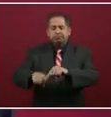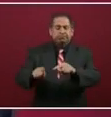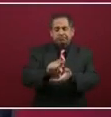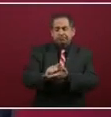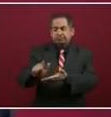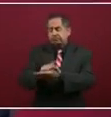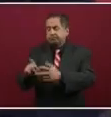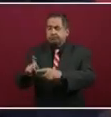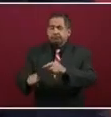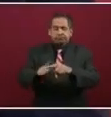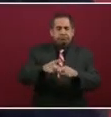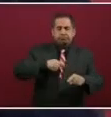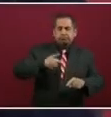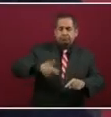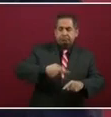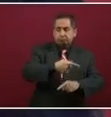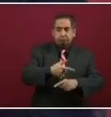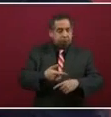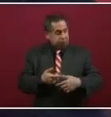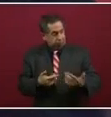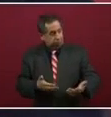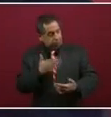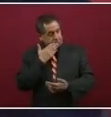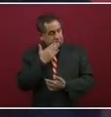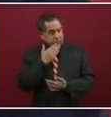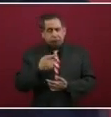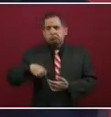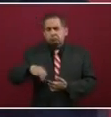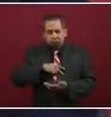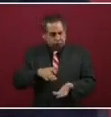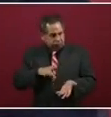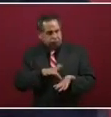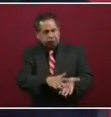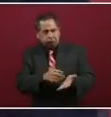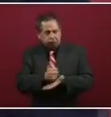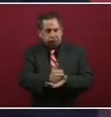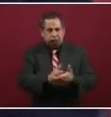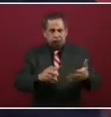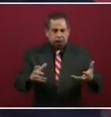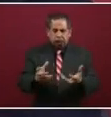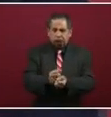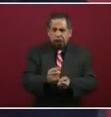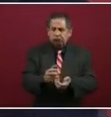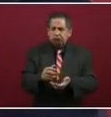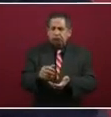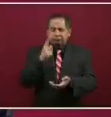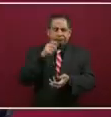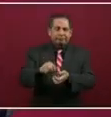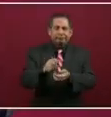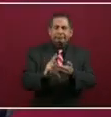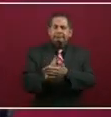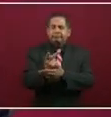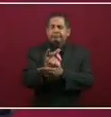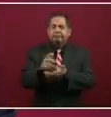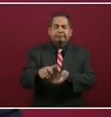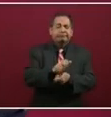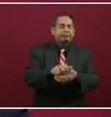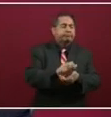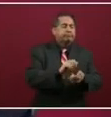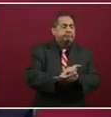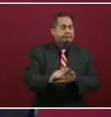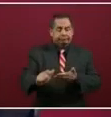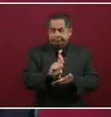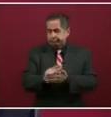buena disposición de parte de ellos y nosotros vamos a ayudar. Y lo mismo el gobierno del